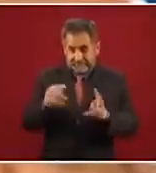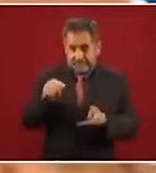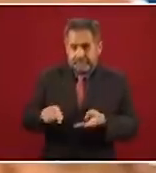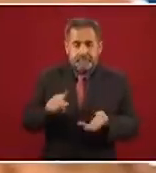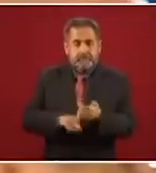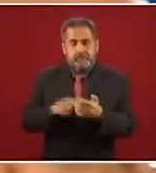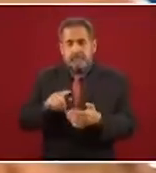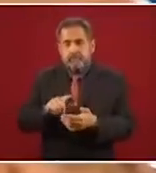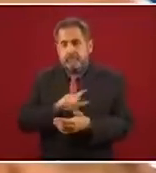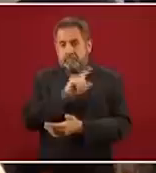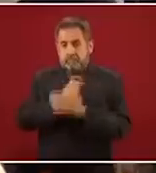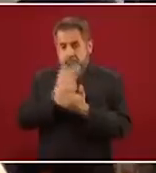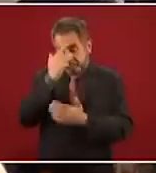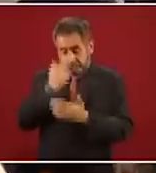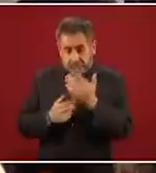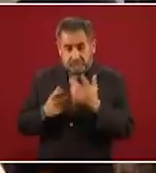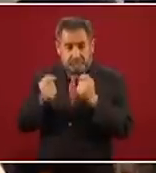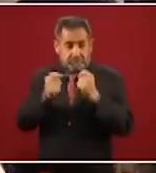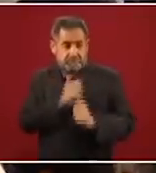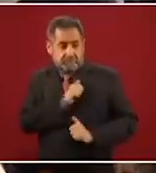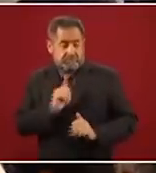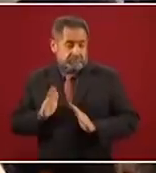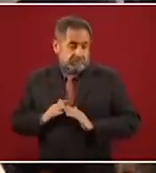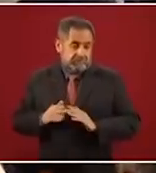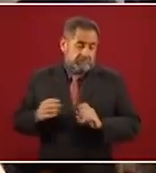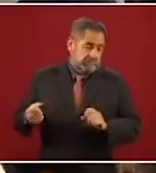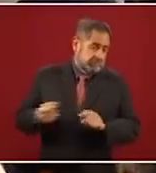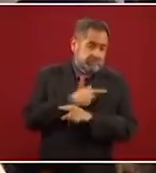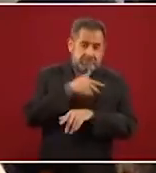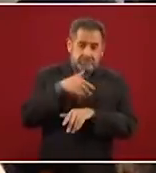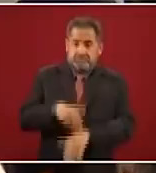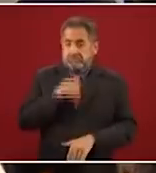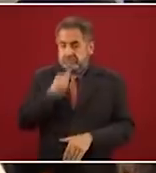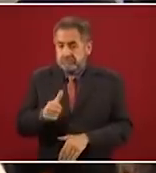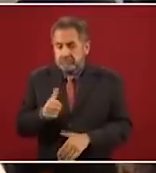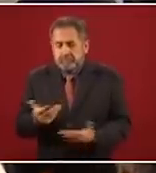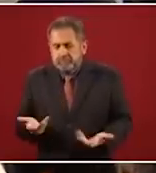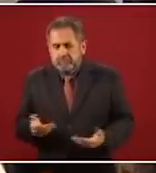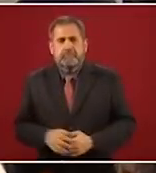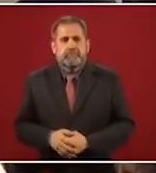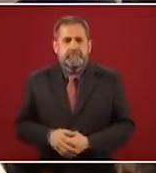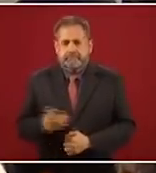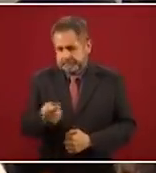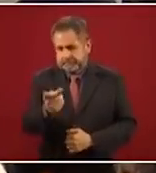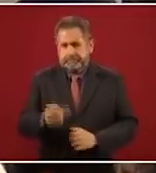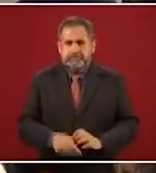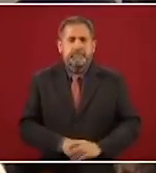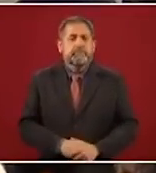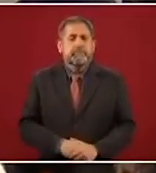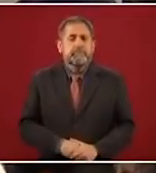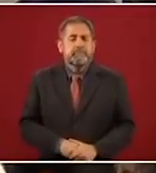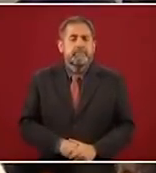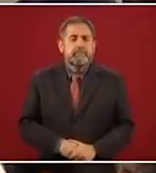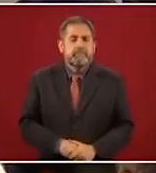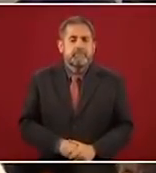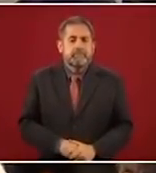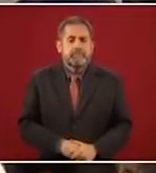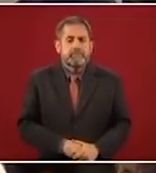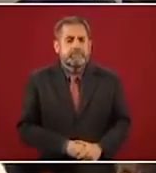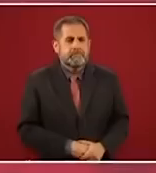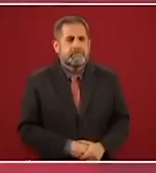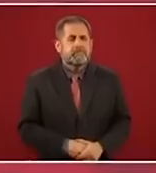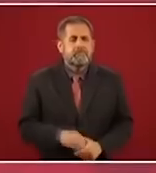habían infringido o no la disciplina militar. Esa sería la primera pregunta, presidente, por favor. Sí, vamos